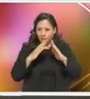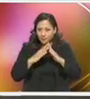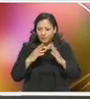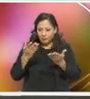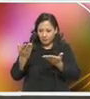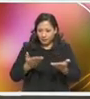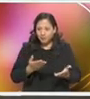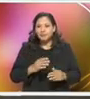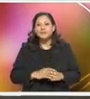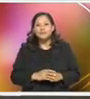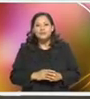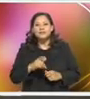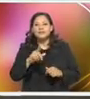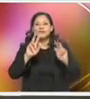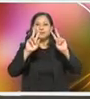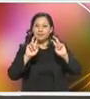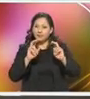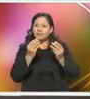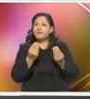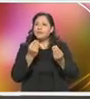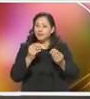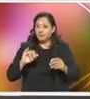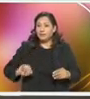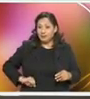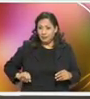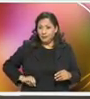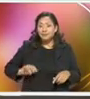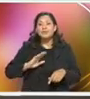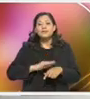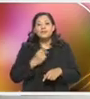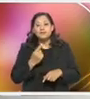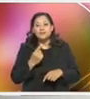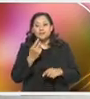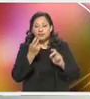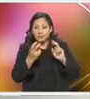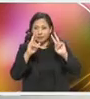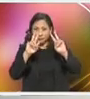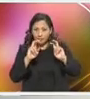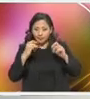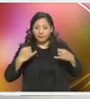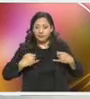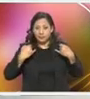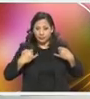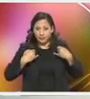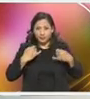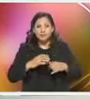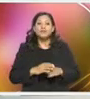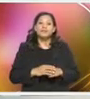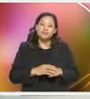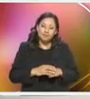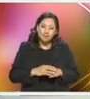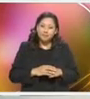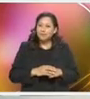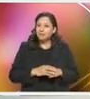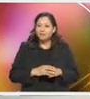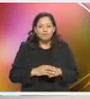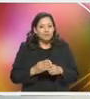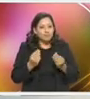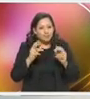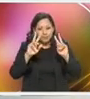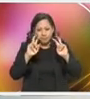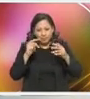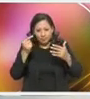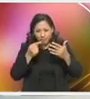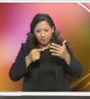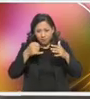bueno, con un tema bastante interesante porque este tema de los adolescentes, pues bueno, va para muchos, se desglosa